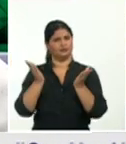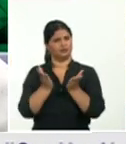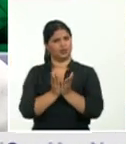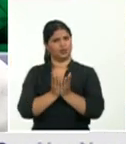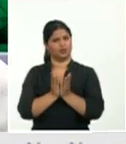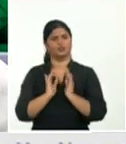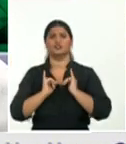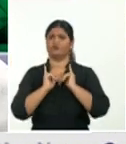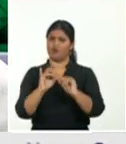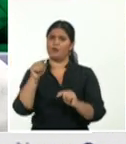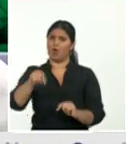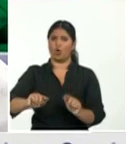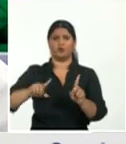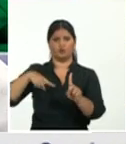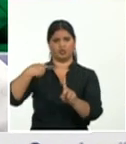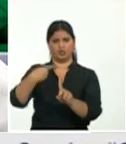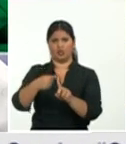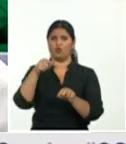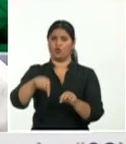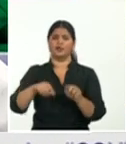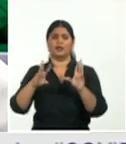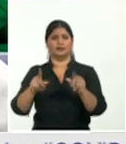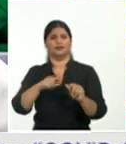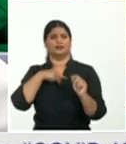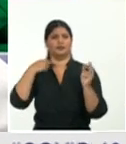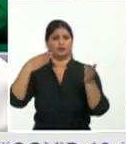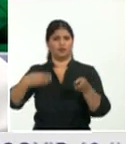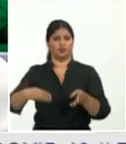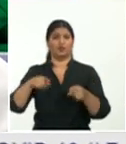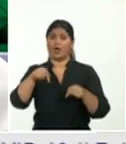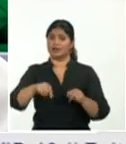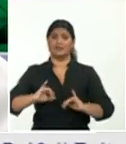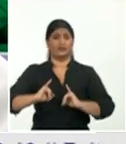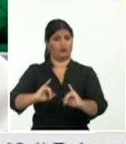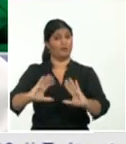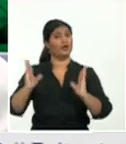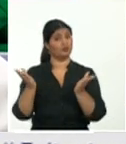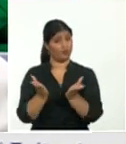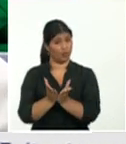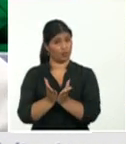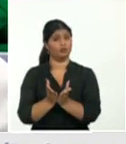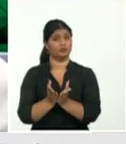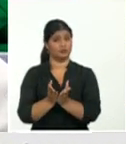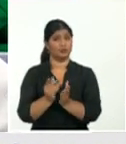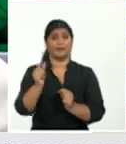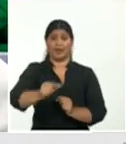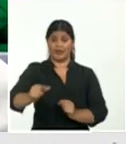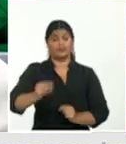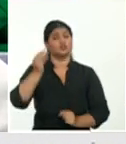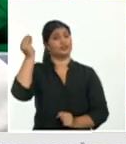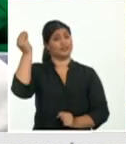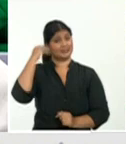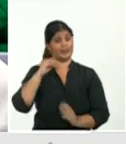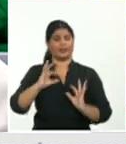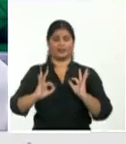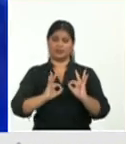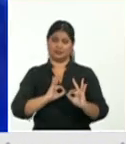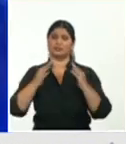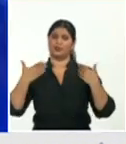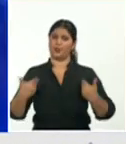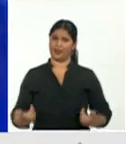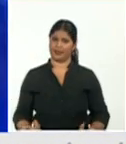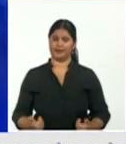nuestra población pueda tener información y pueda accionar en correspondencia con eso. Una